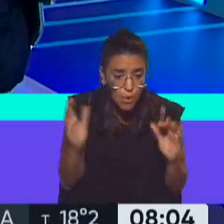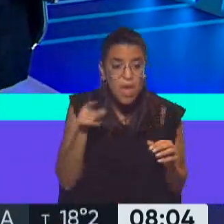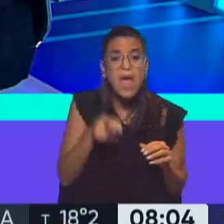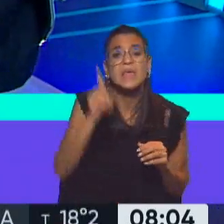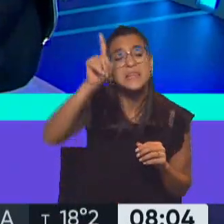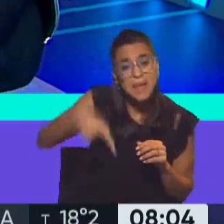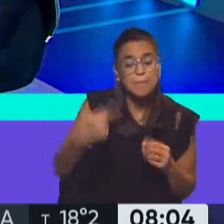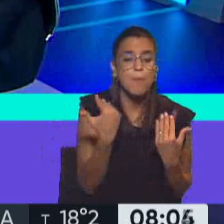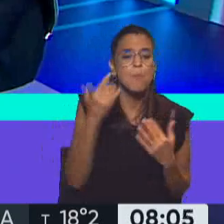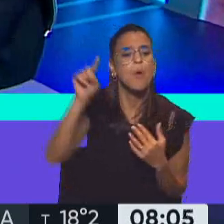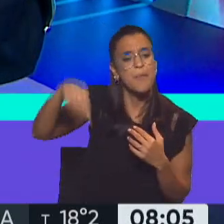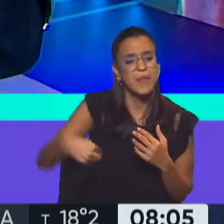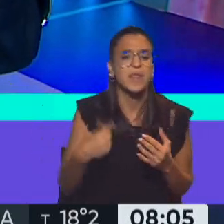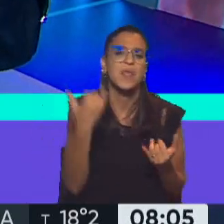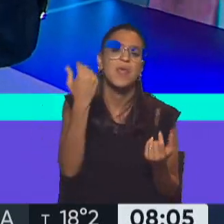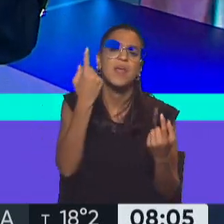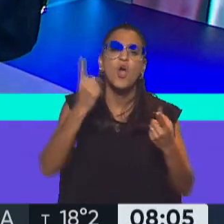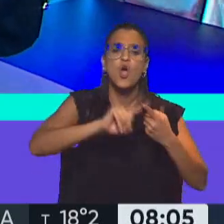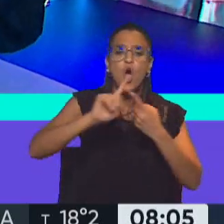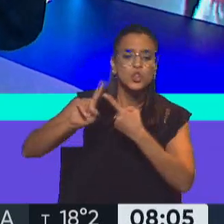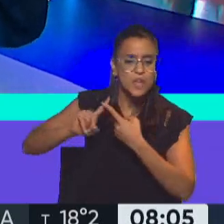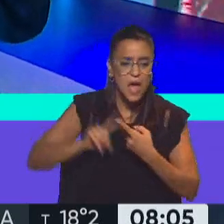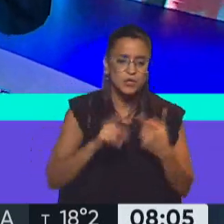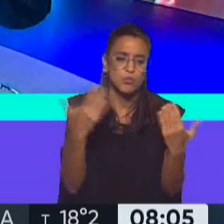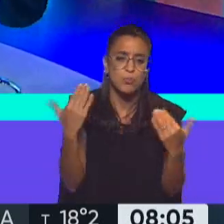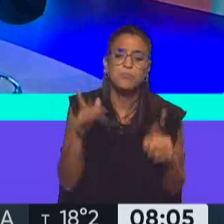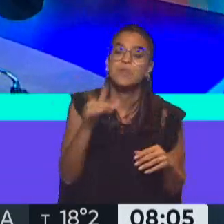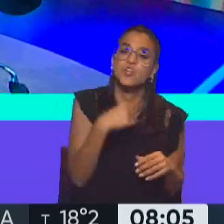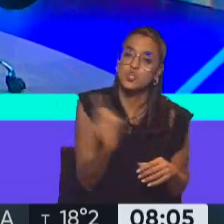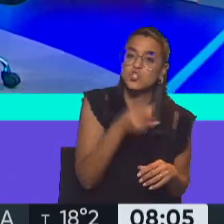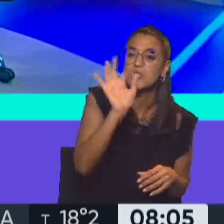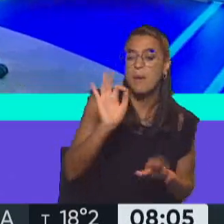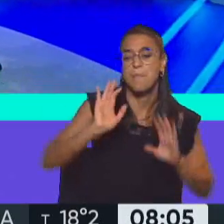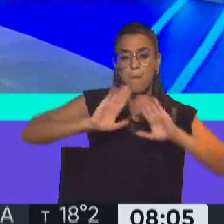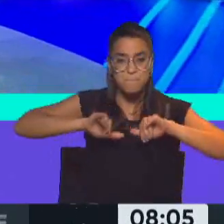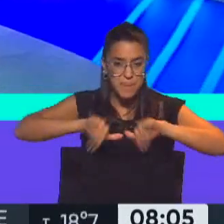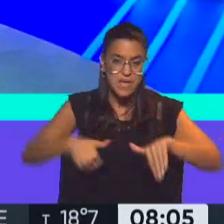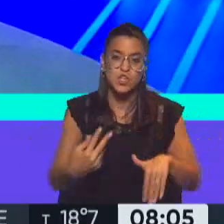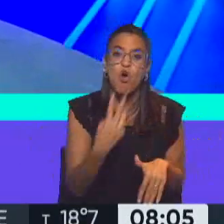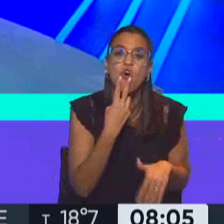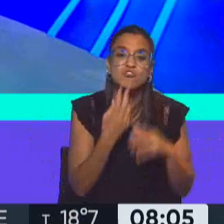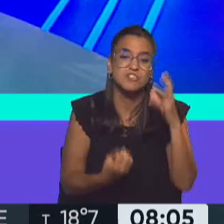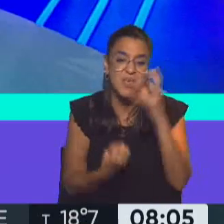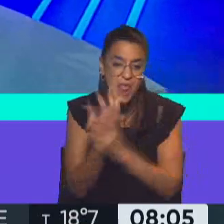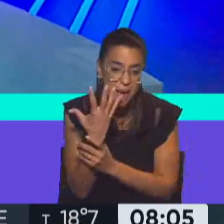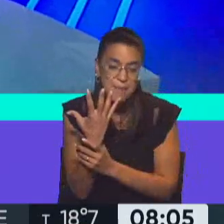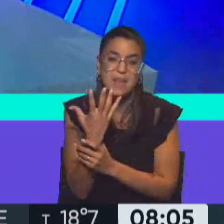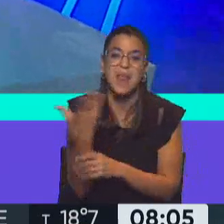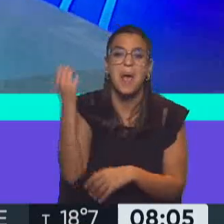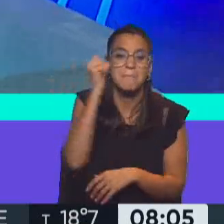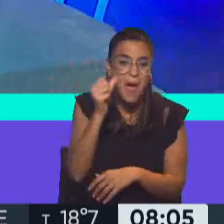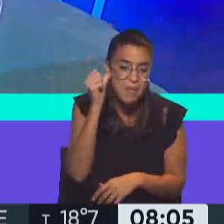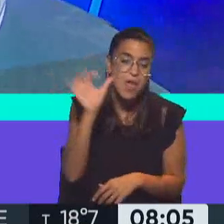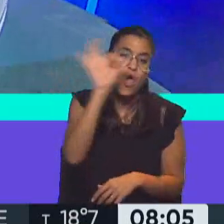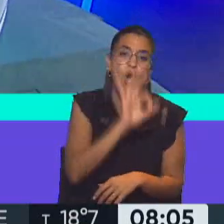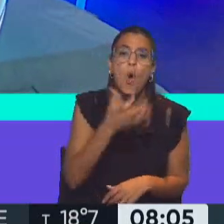se pueden generar diferentes contactos interhumanos. Sabemos lo que es una playa a las 11 de la mañana en Mar del Plata